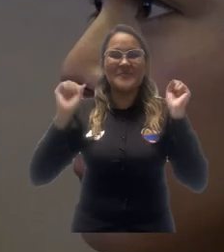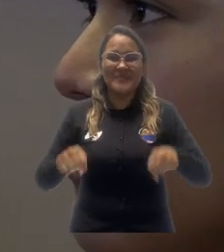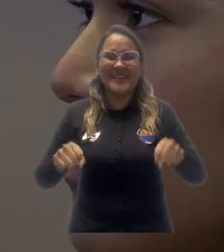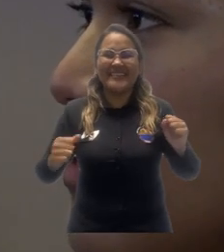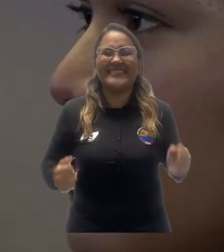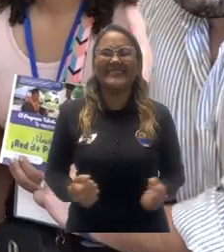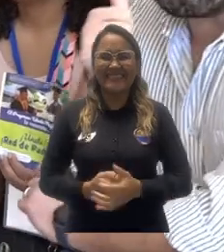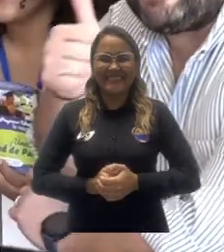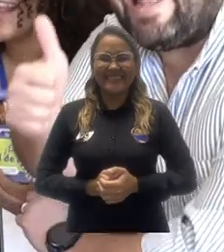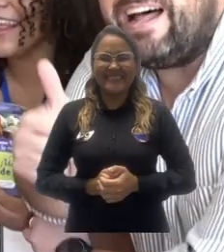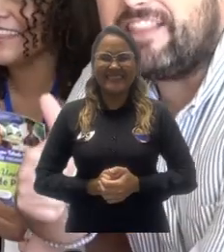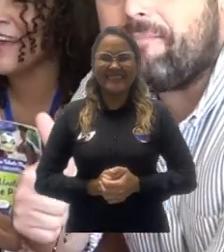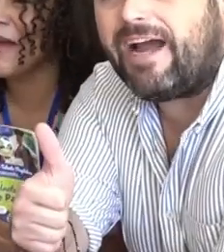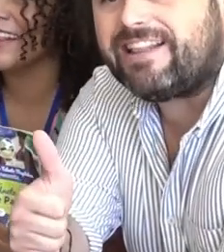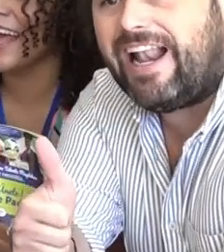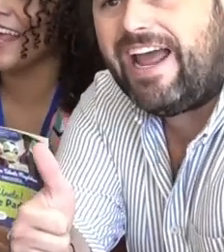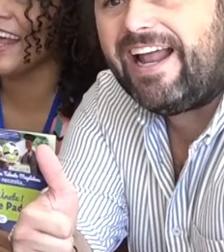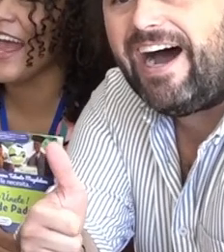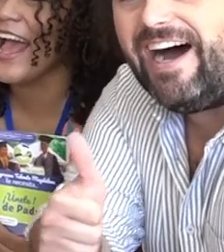del departamento.